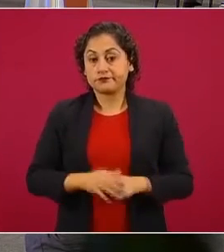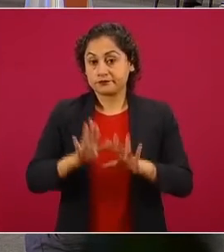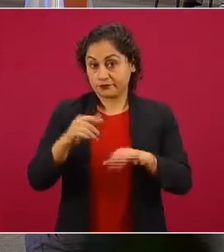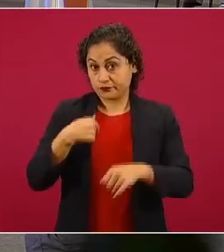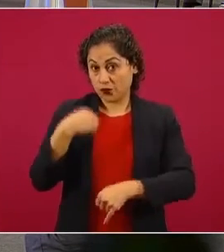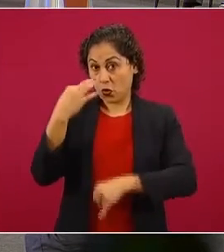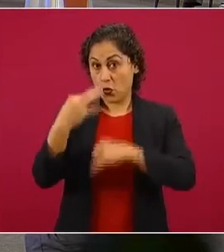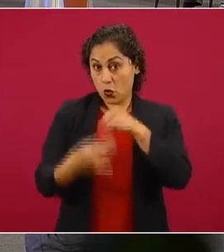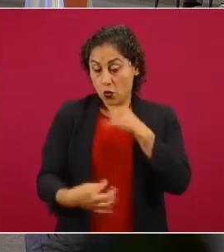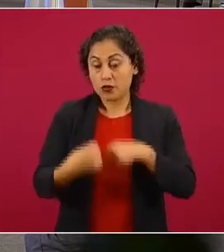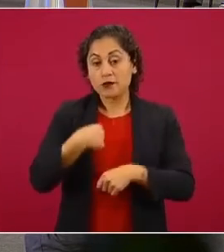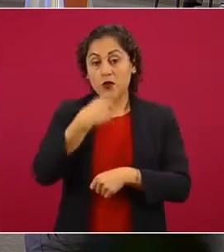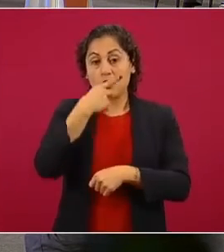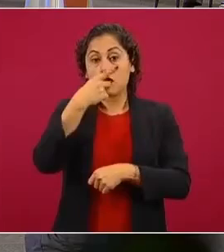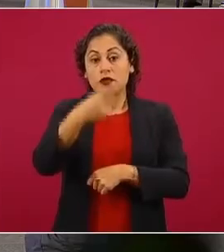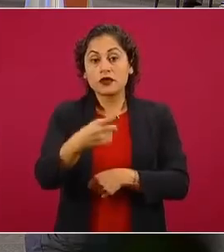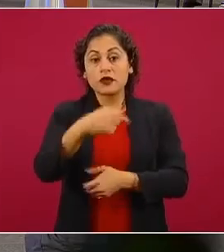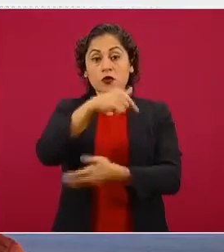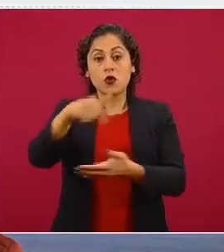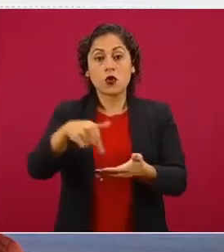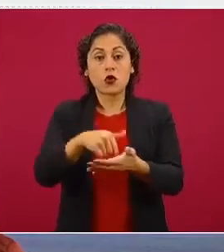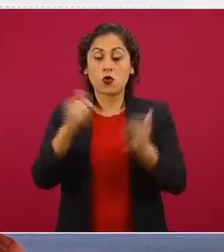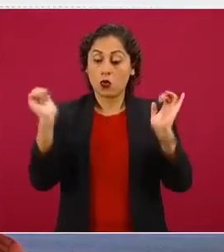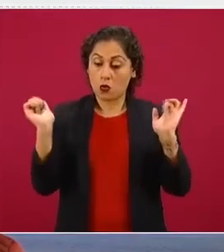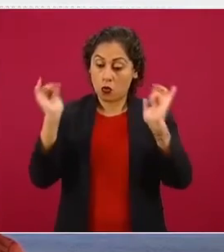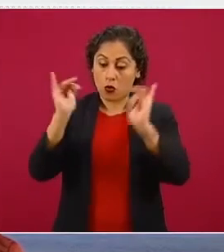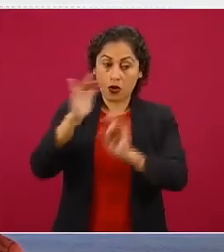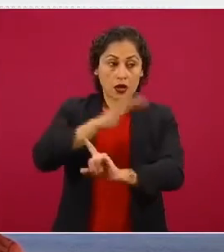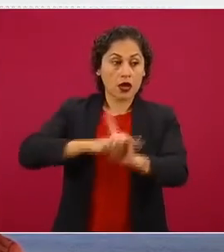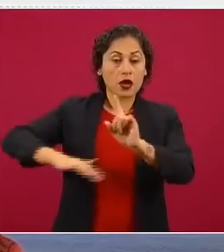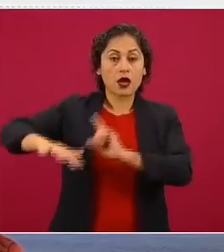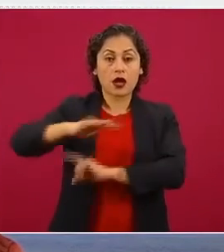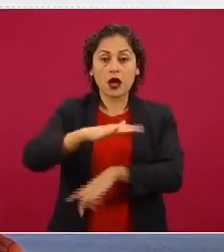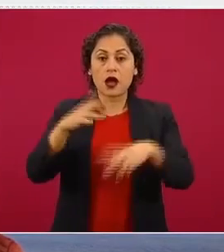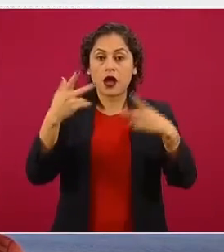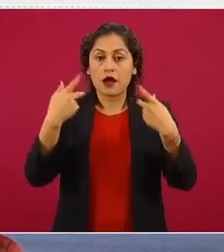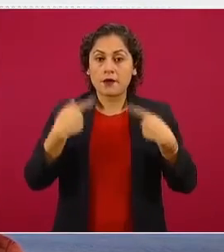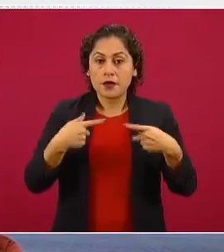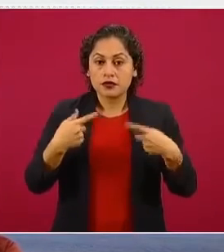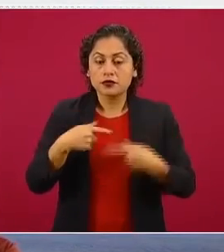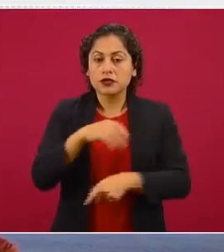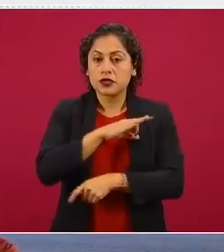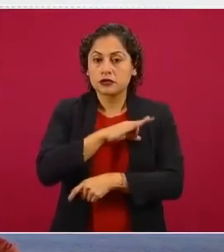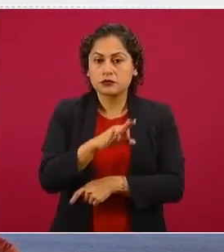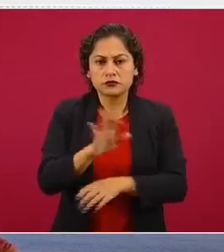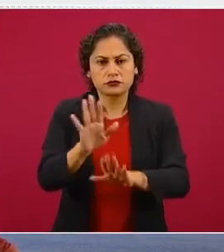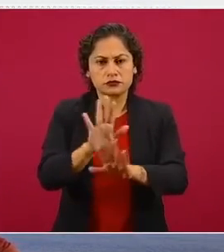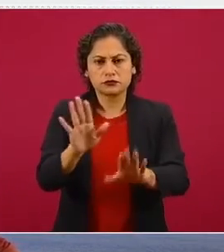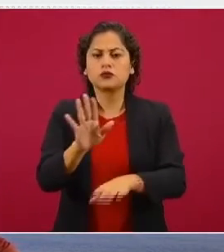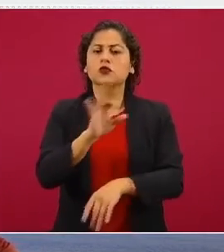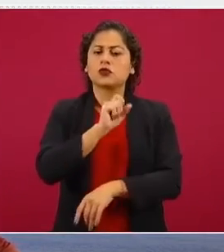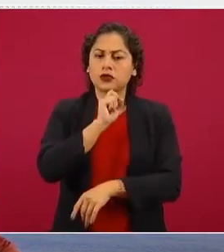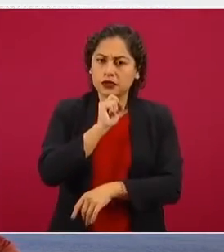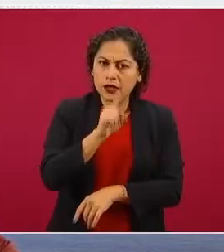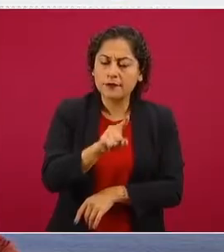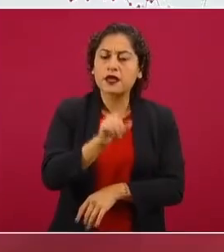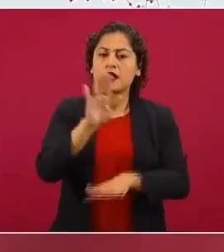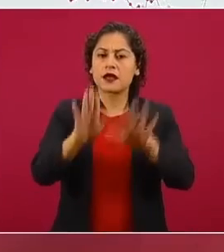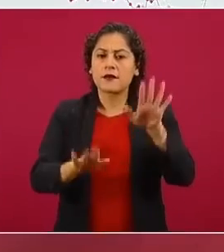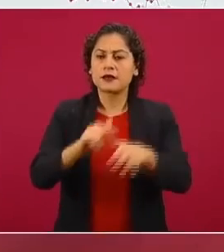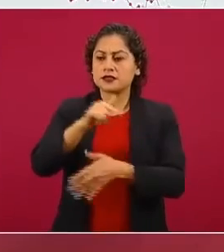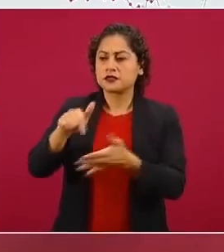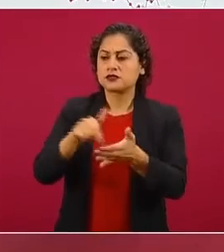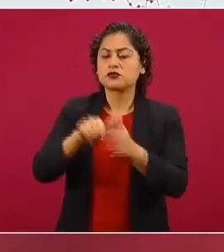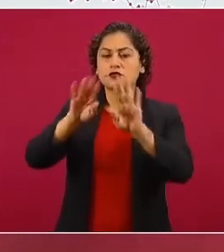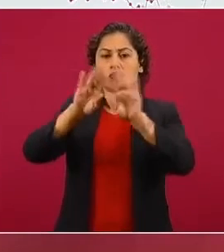la actividad en el espacio público no es solamente espacios literalmente públicos, puede involucrar espacios privados donde